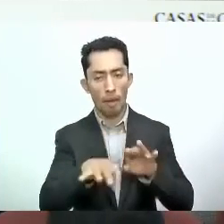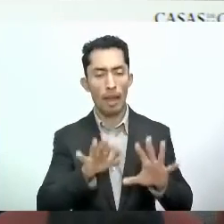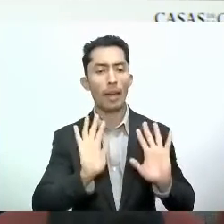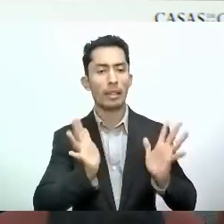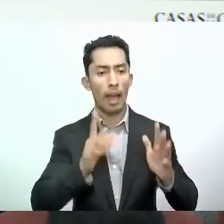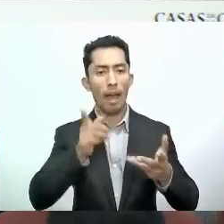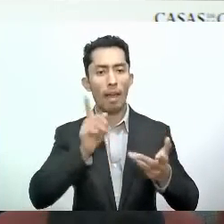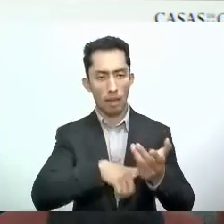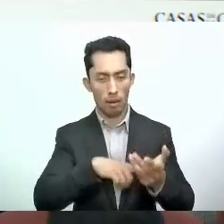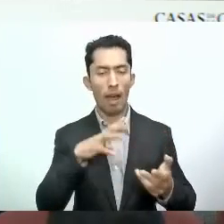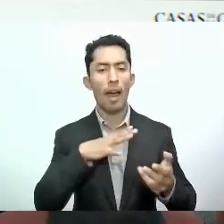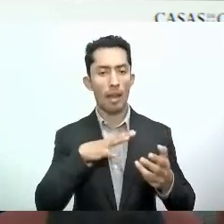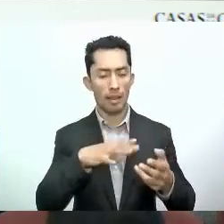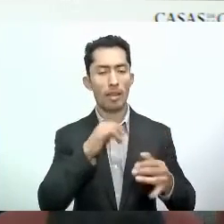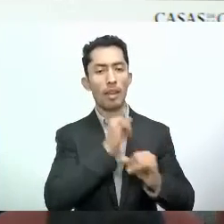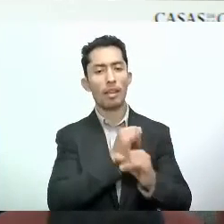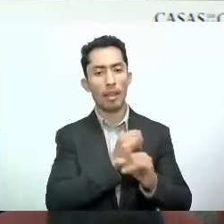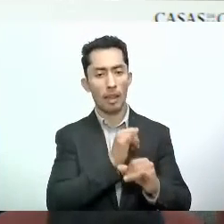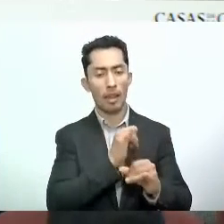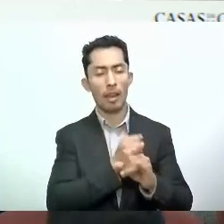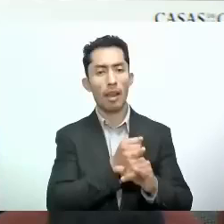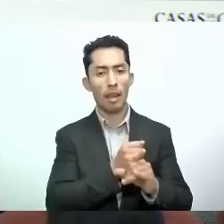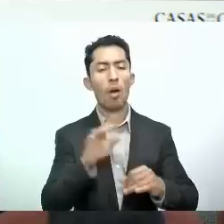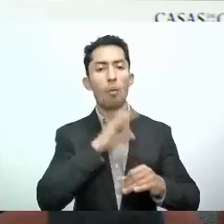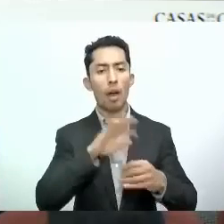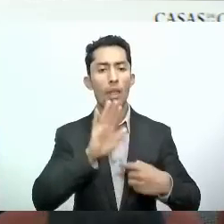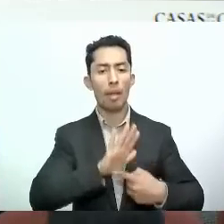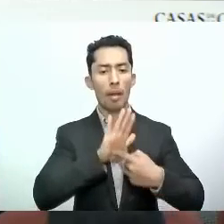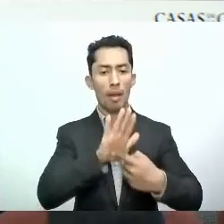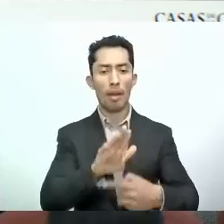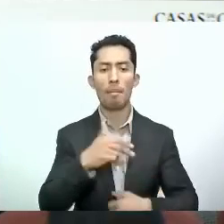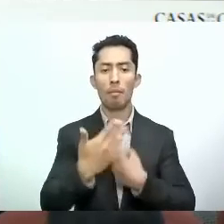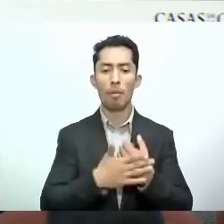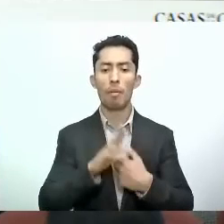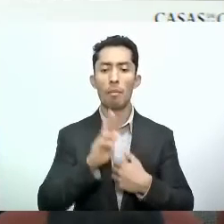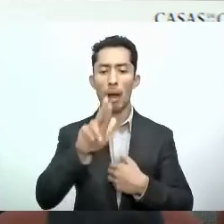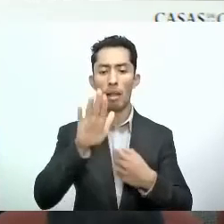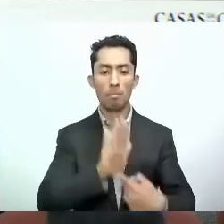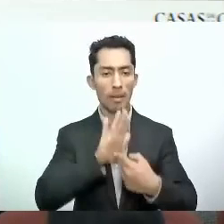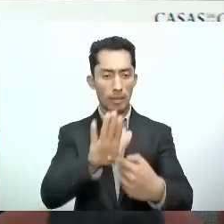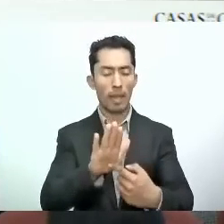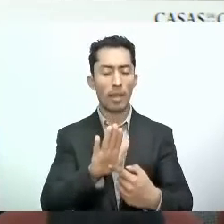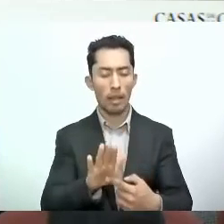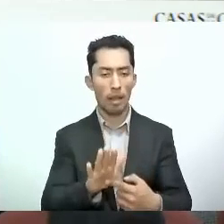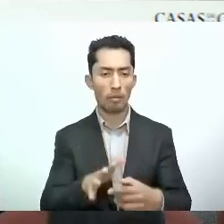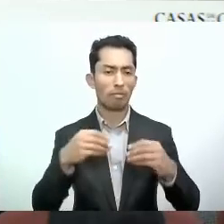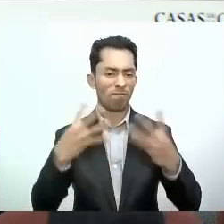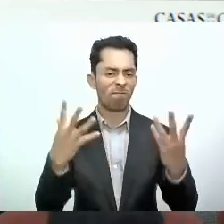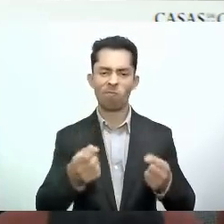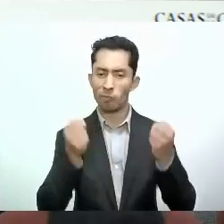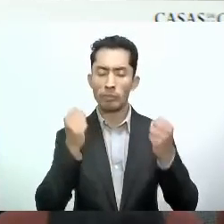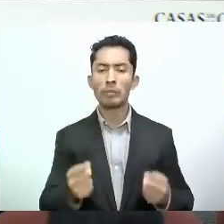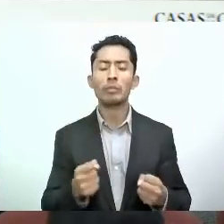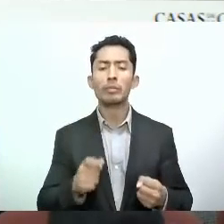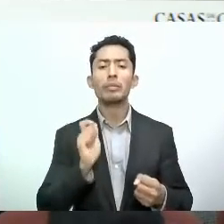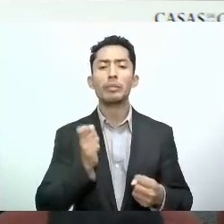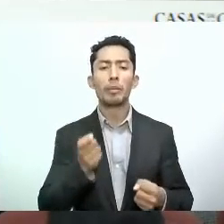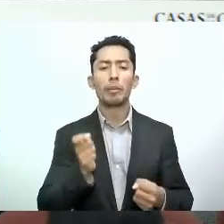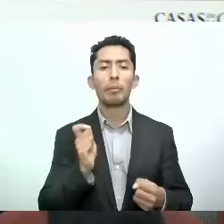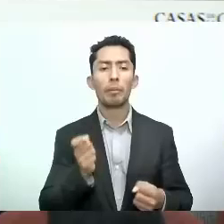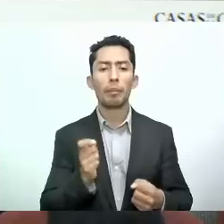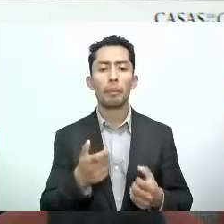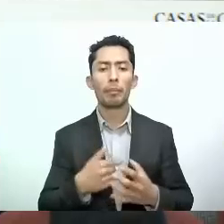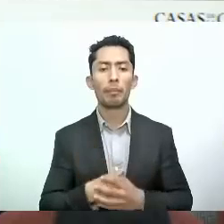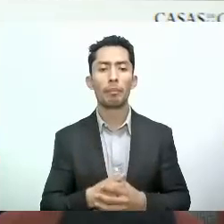línea, se presenta el martes y bueno, definitivamente pues es